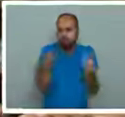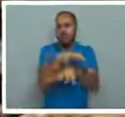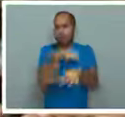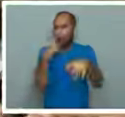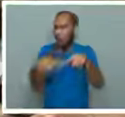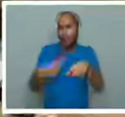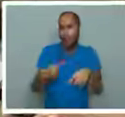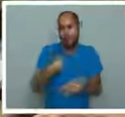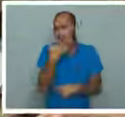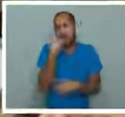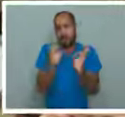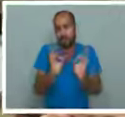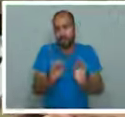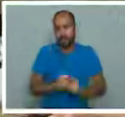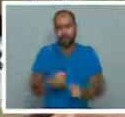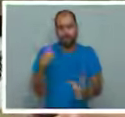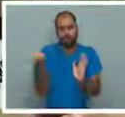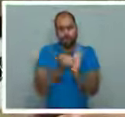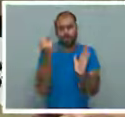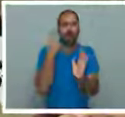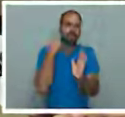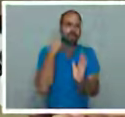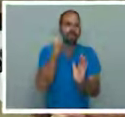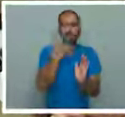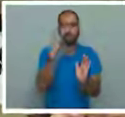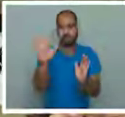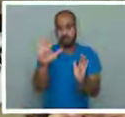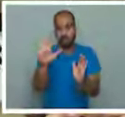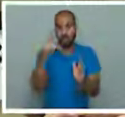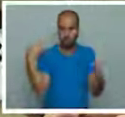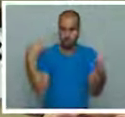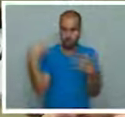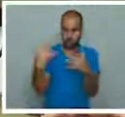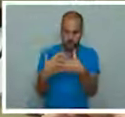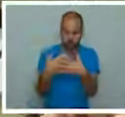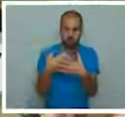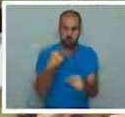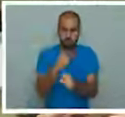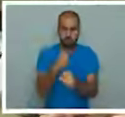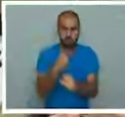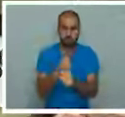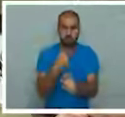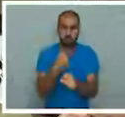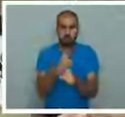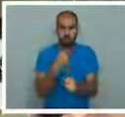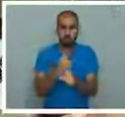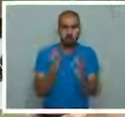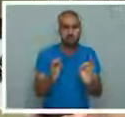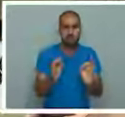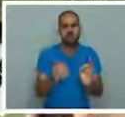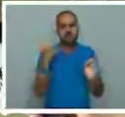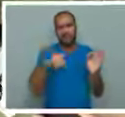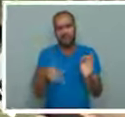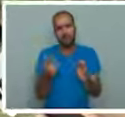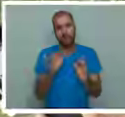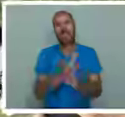cuantos años a de graduado como técnico veterinario en estos momentos estoy cursando segundo año de medicina veterinaria en la universidad fructuoso rodríguez